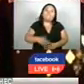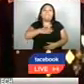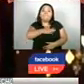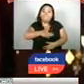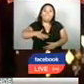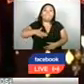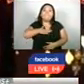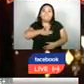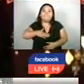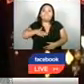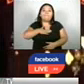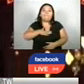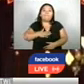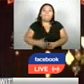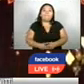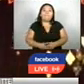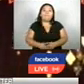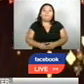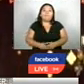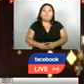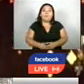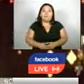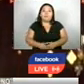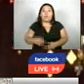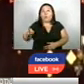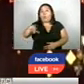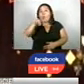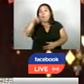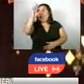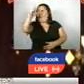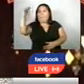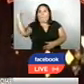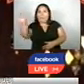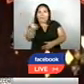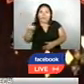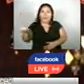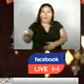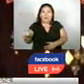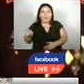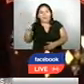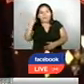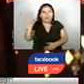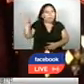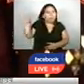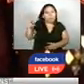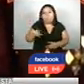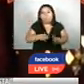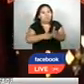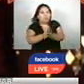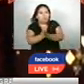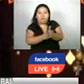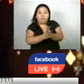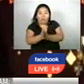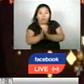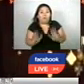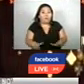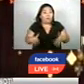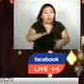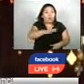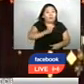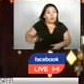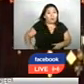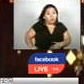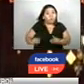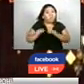Lastimosamente, muchos miembros de la comunidad internacional parece no interesarles que realmente nuestro país salga